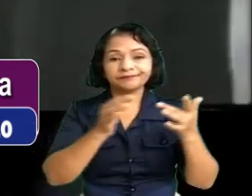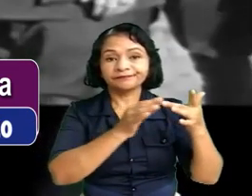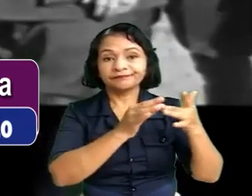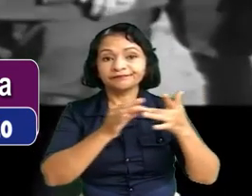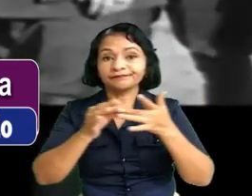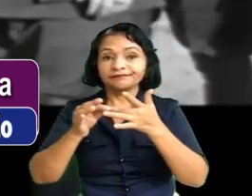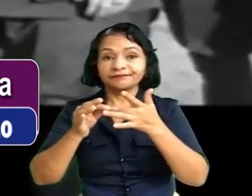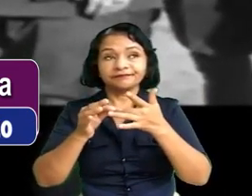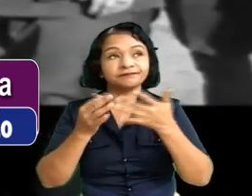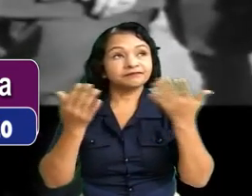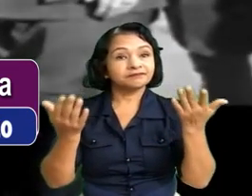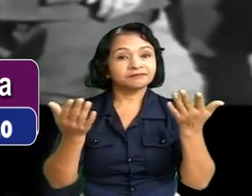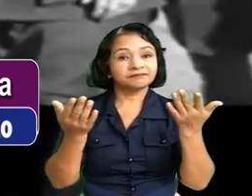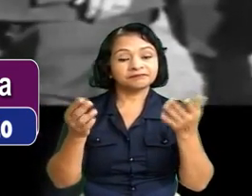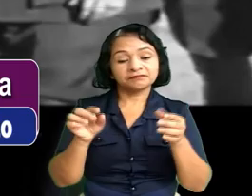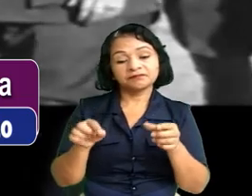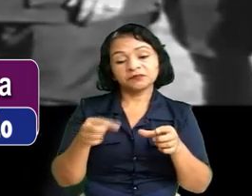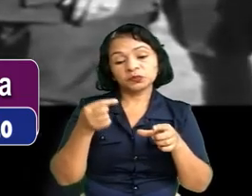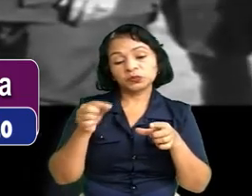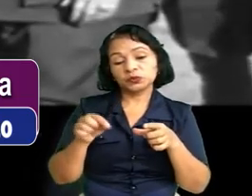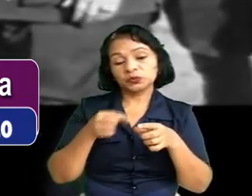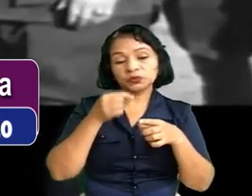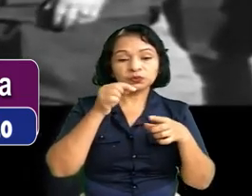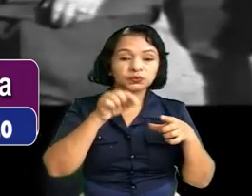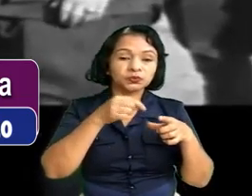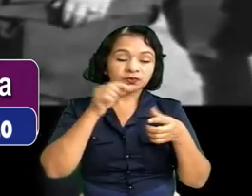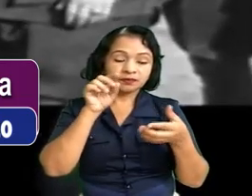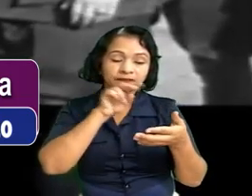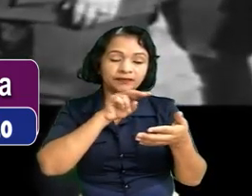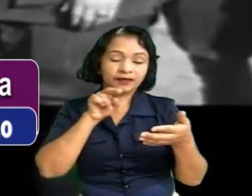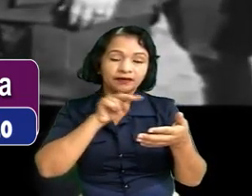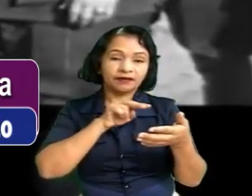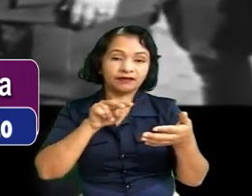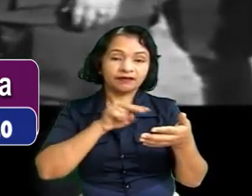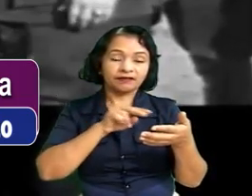estaba formada para bordar, para leer,